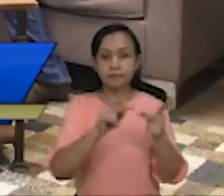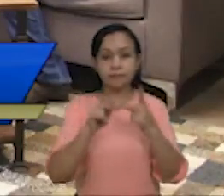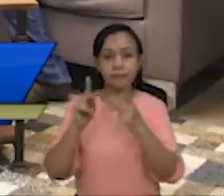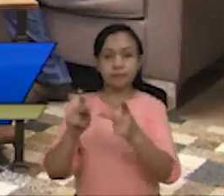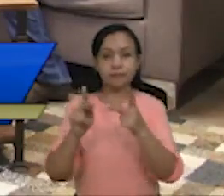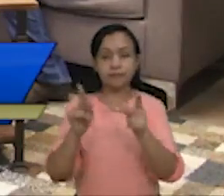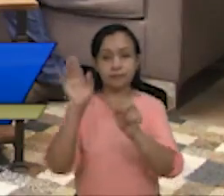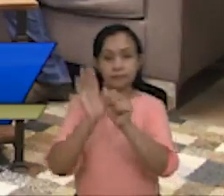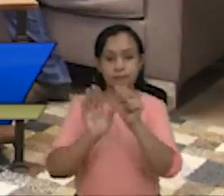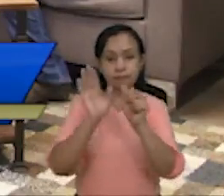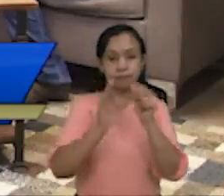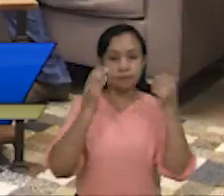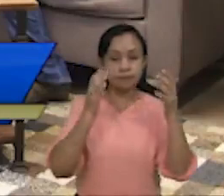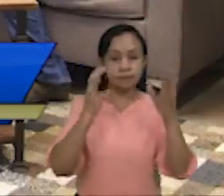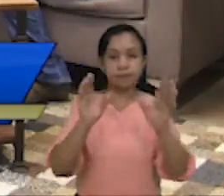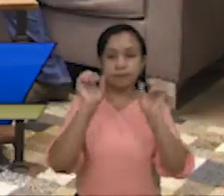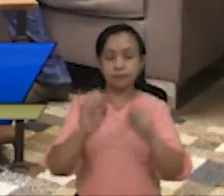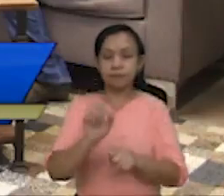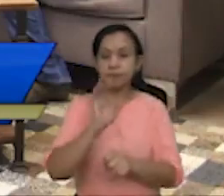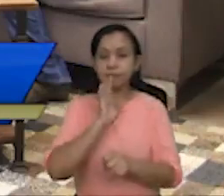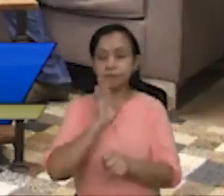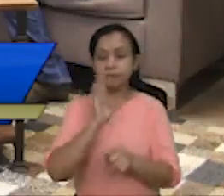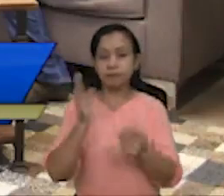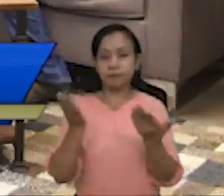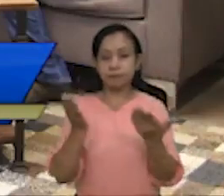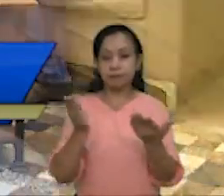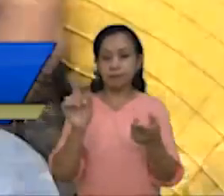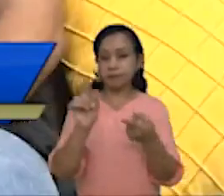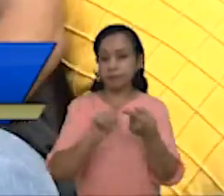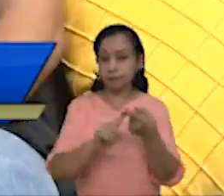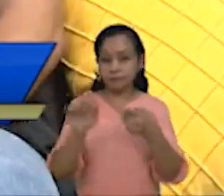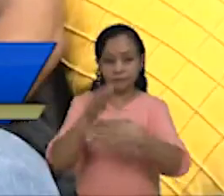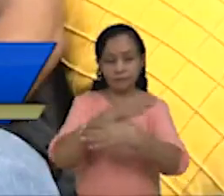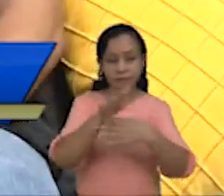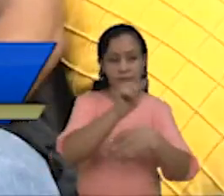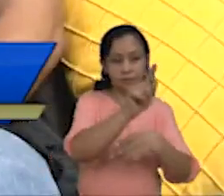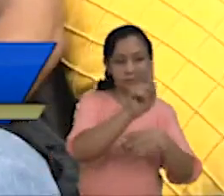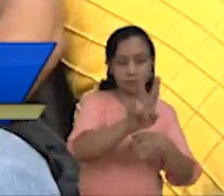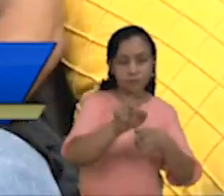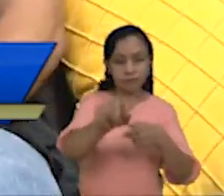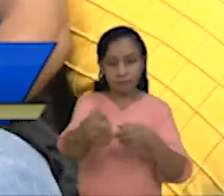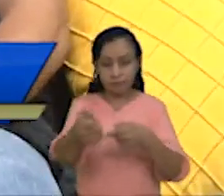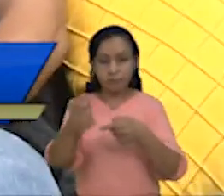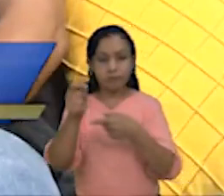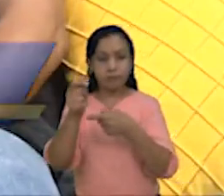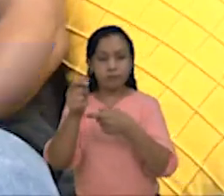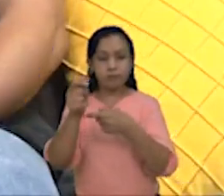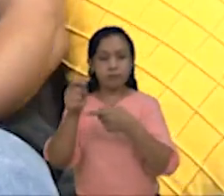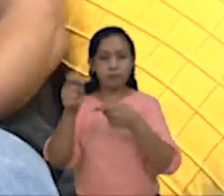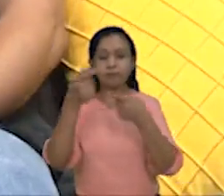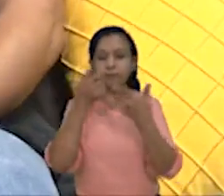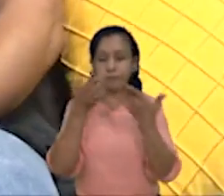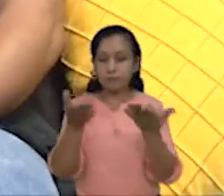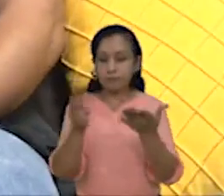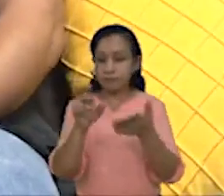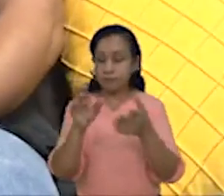cada uno de los instrumentos que hay para podernos expresar. Los medios no son los medios son un canal, una vía para esa